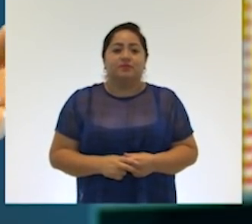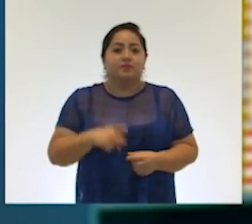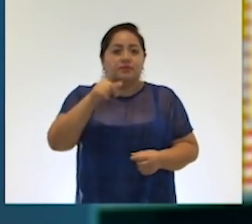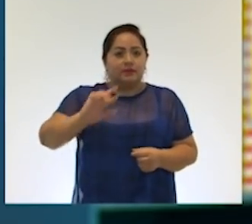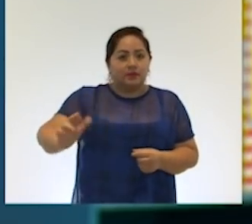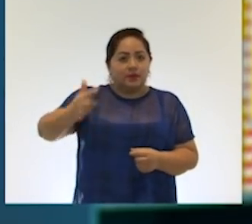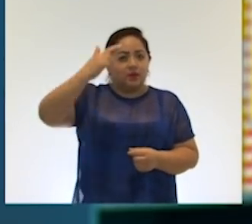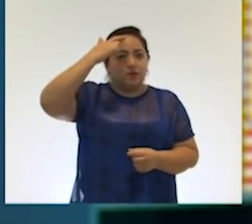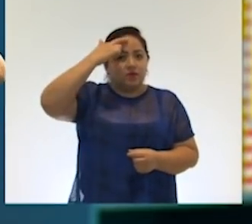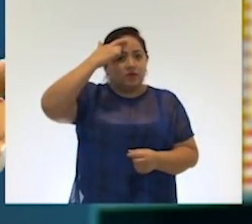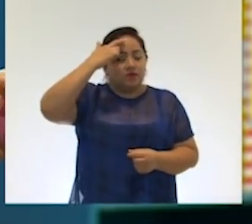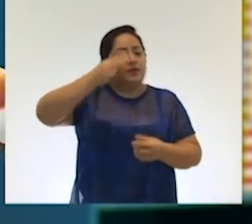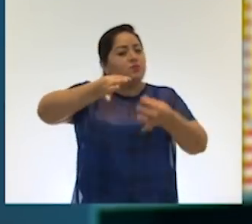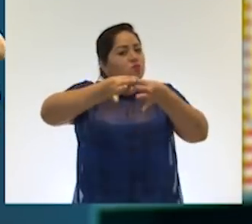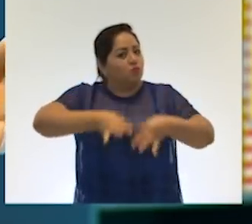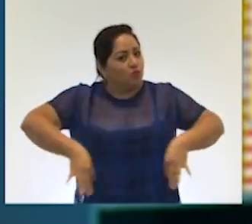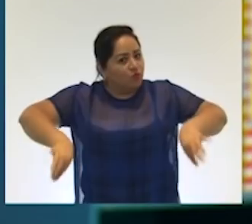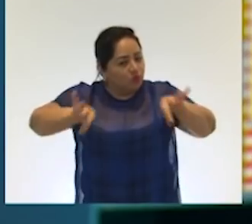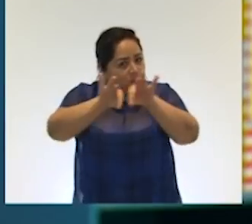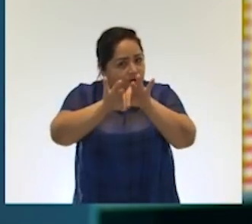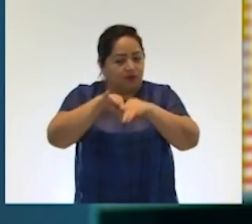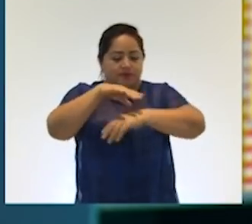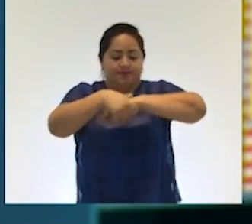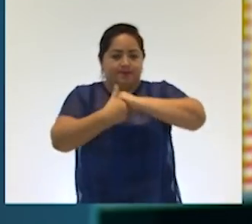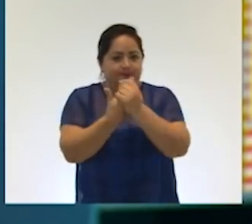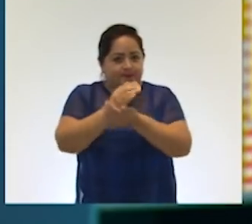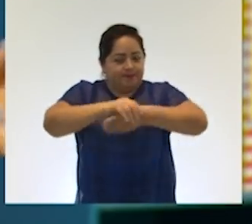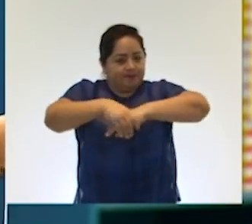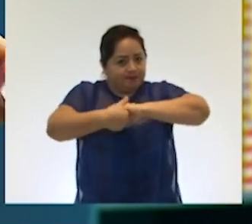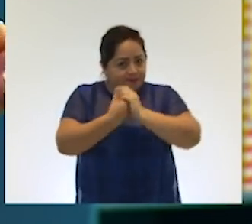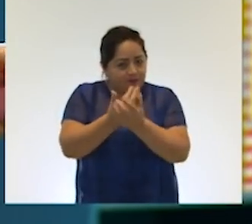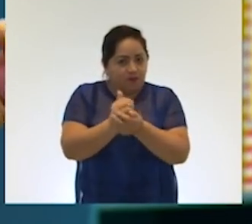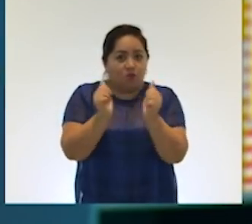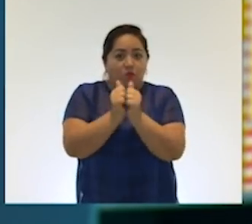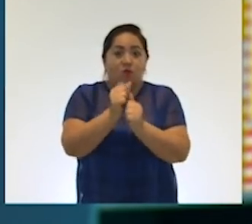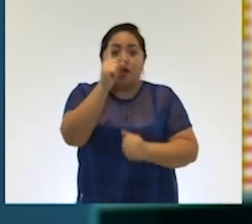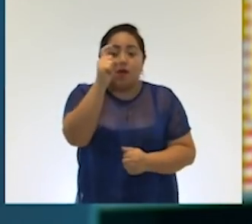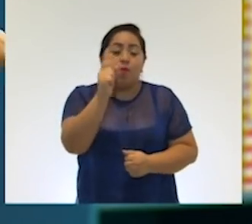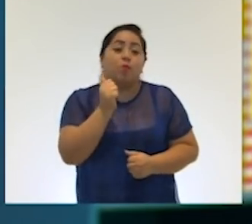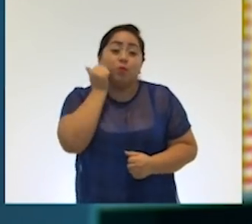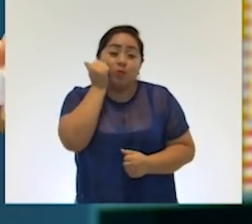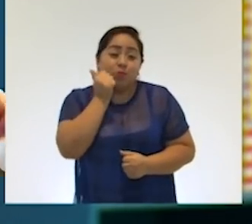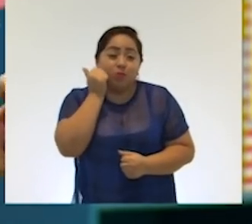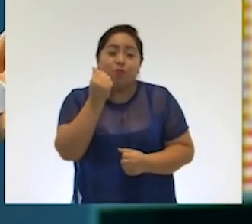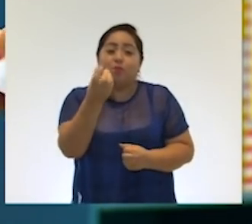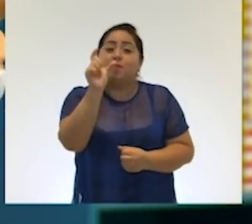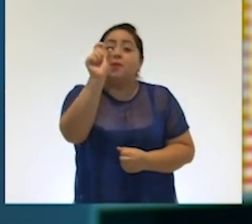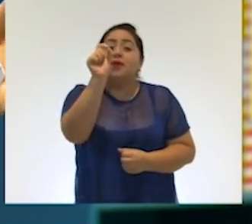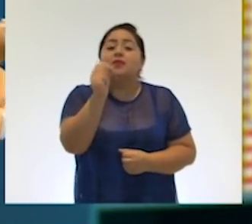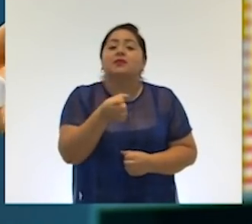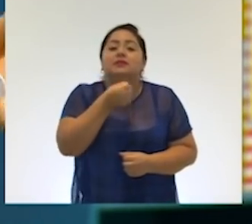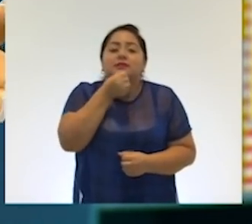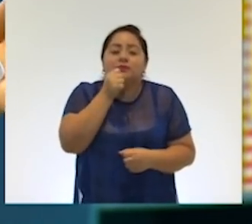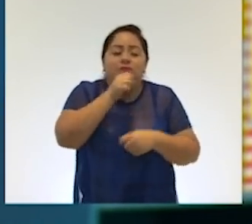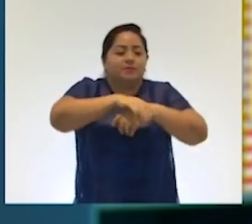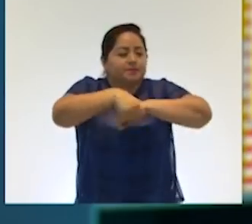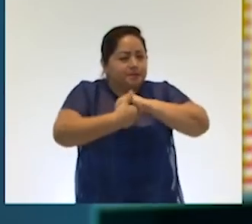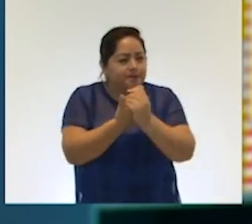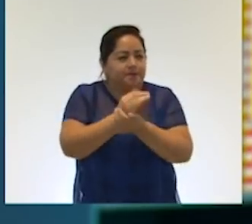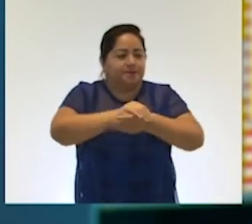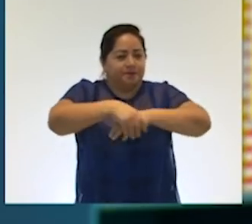Recuerda que es importante lavar muy bien tus manos con agua y jabón durante 20